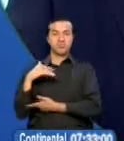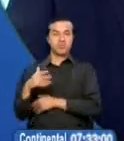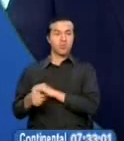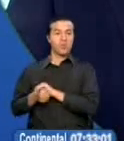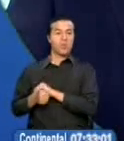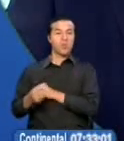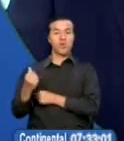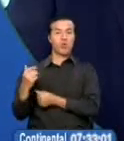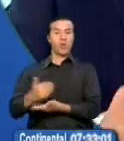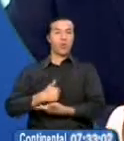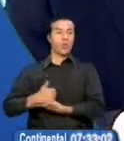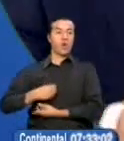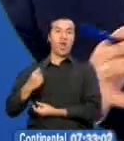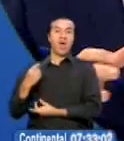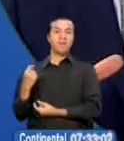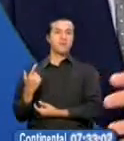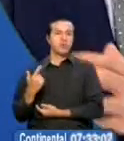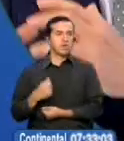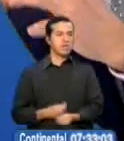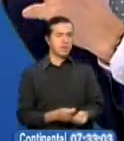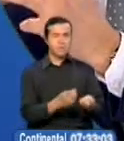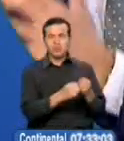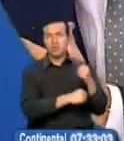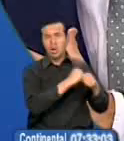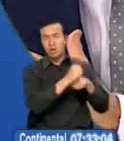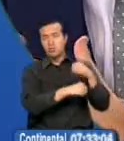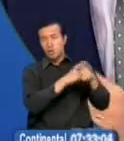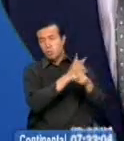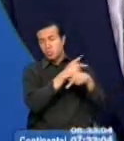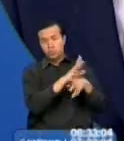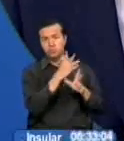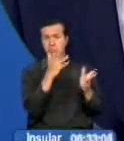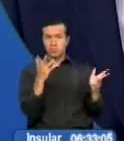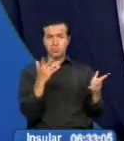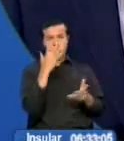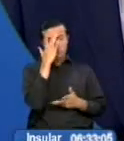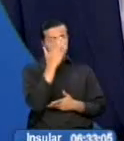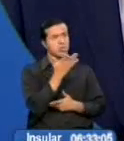el retorno especulativo y no la inversión en lo productivo. Jorge.